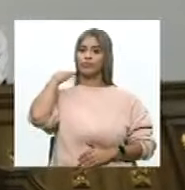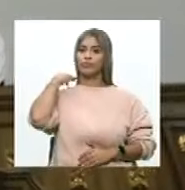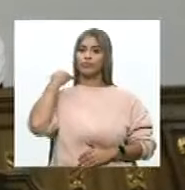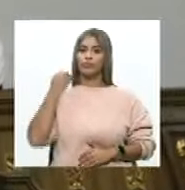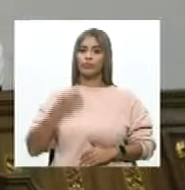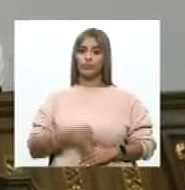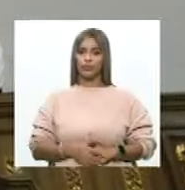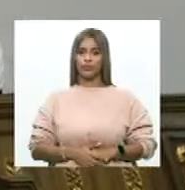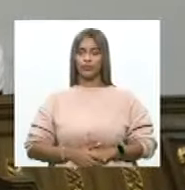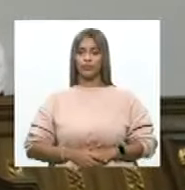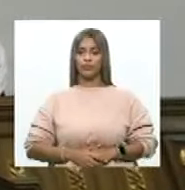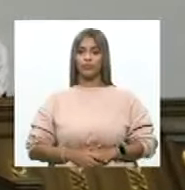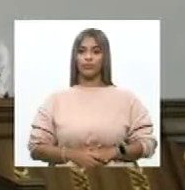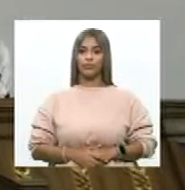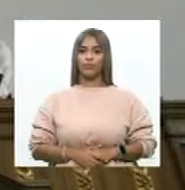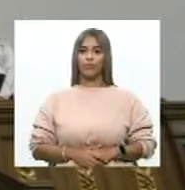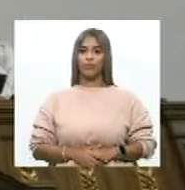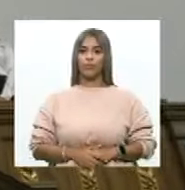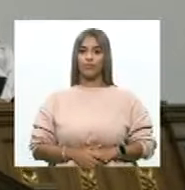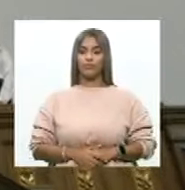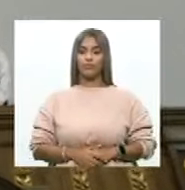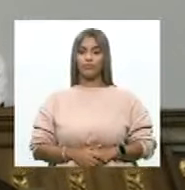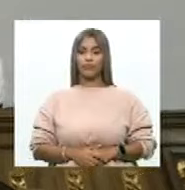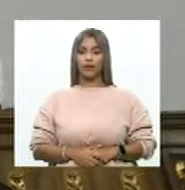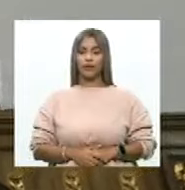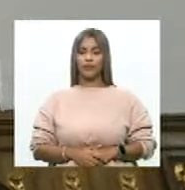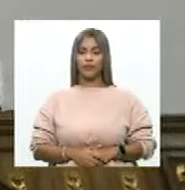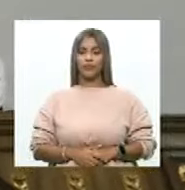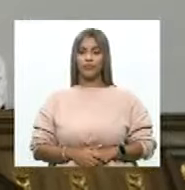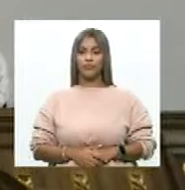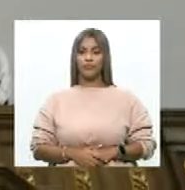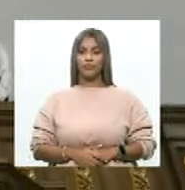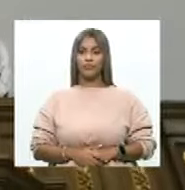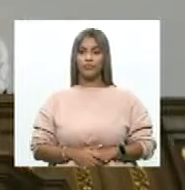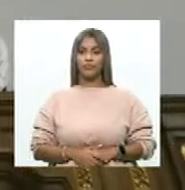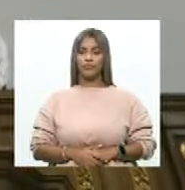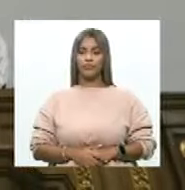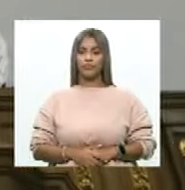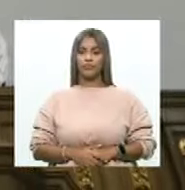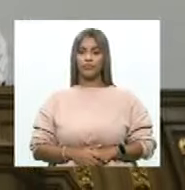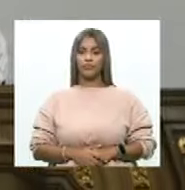Marauka, Baikuya, Naruae, Dacobo,